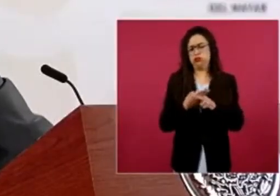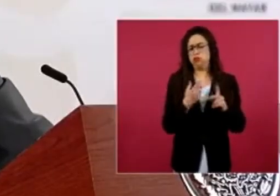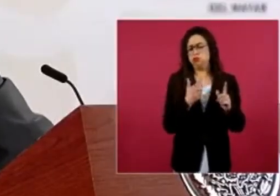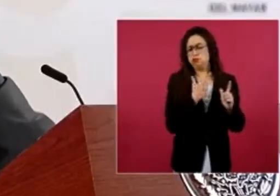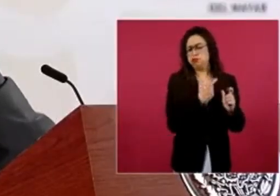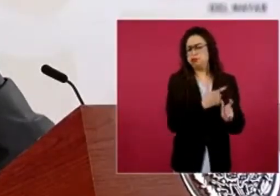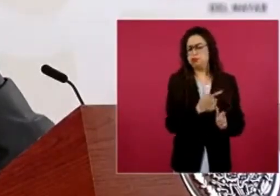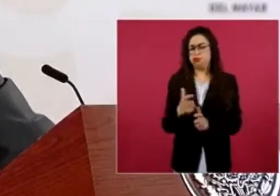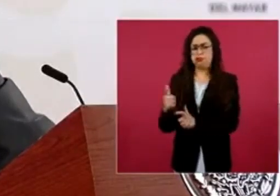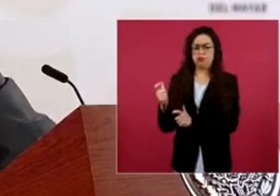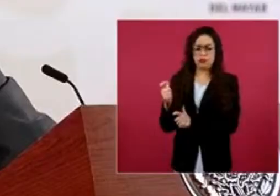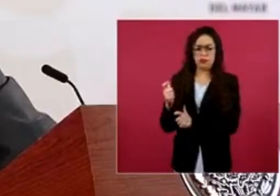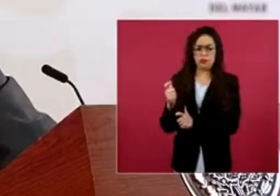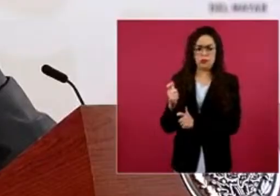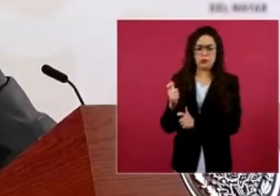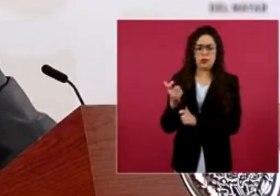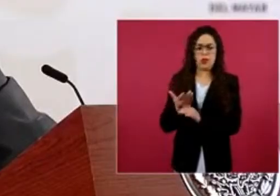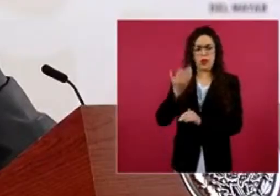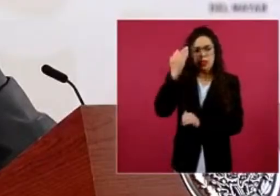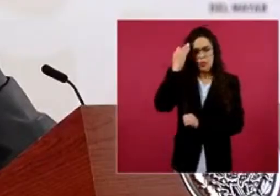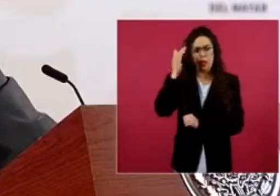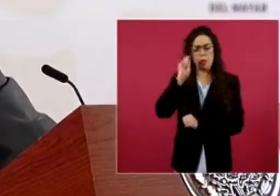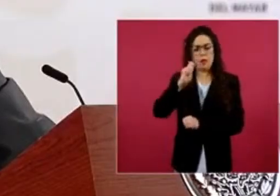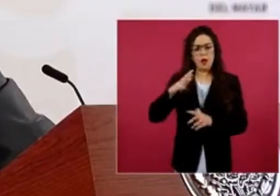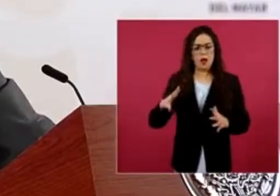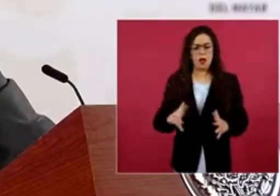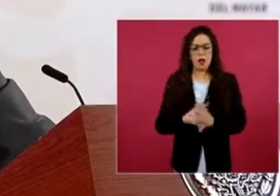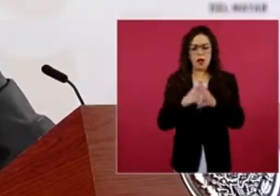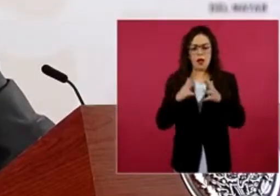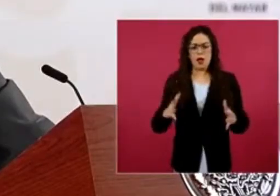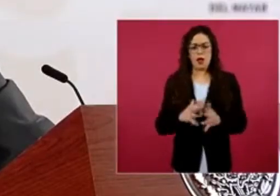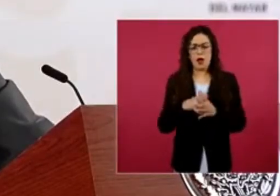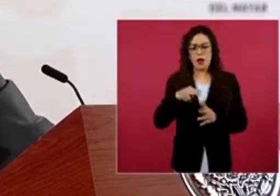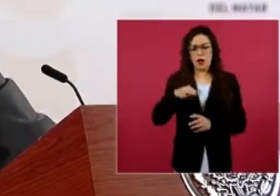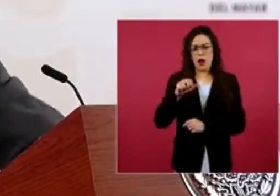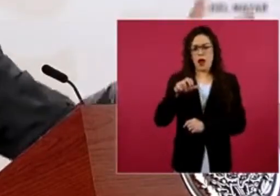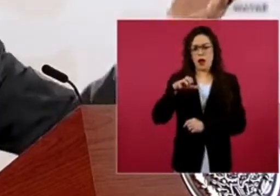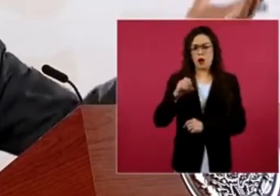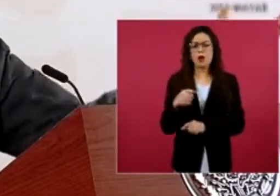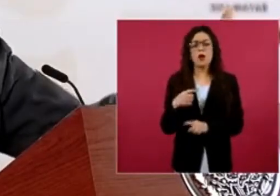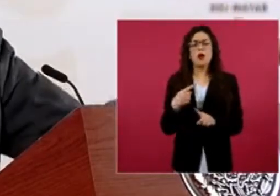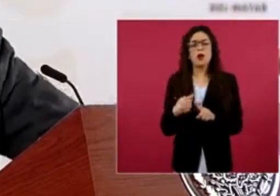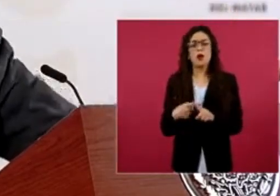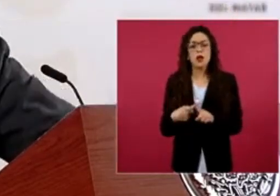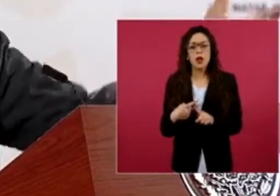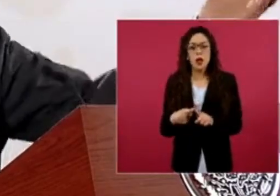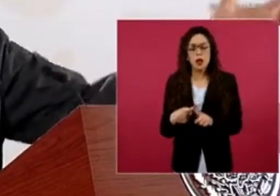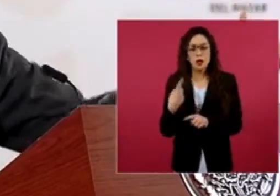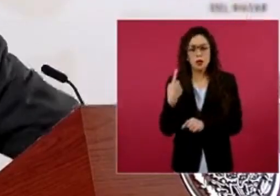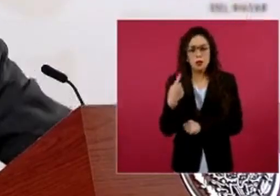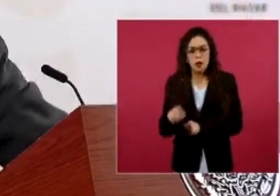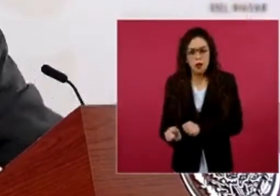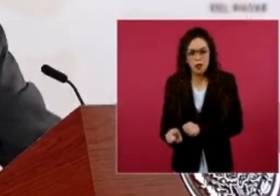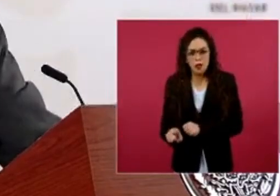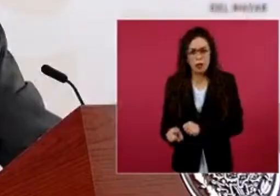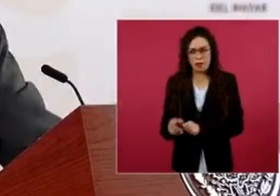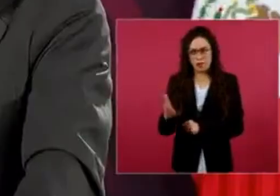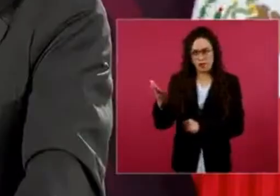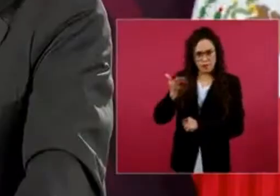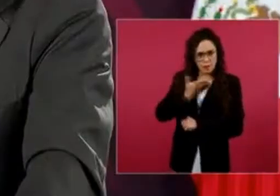cuando se desató la guerra contra el narcotráfico? Pues el presidente Calderón.